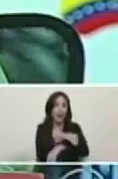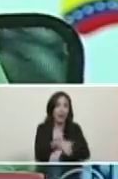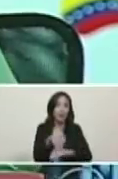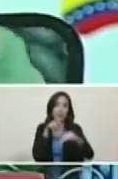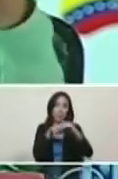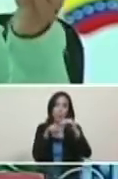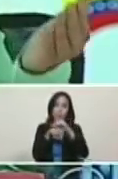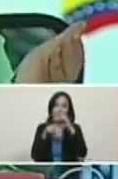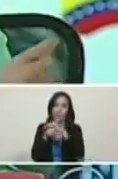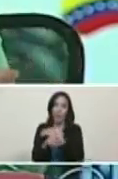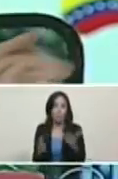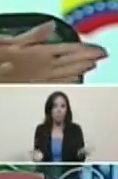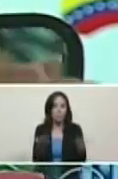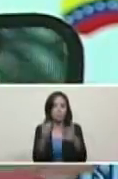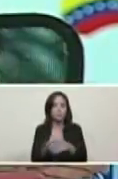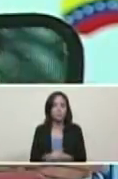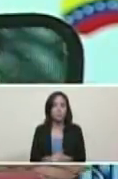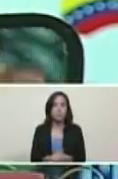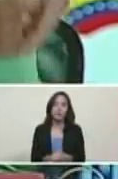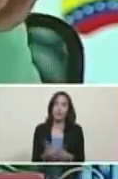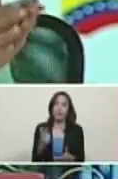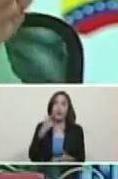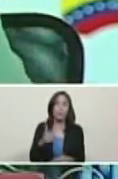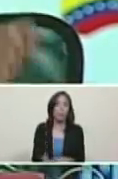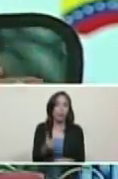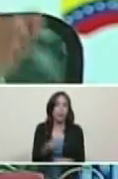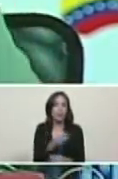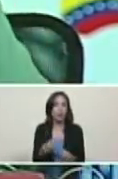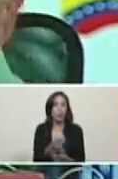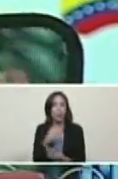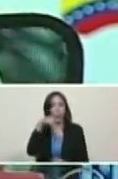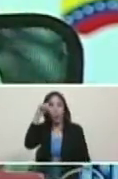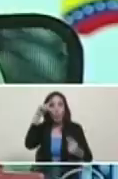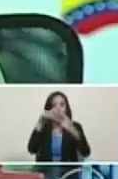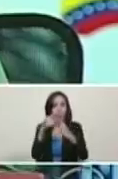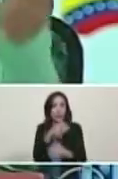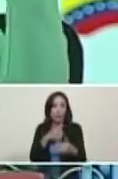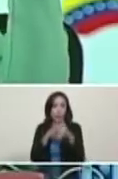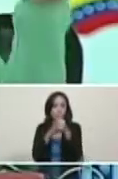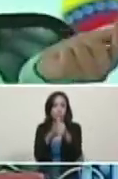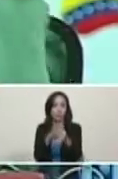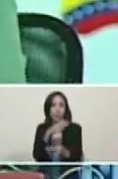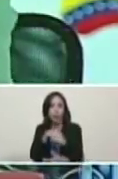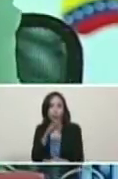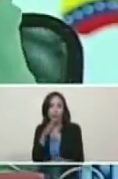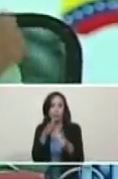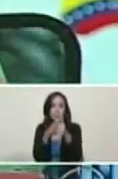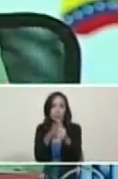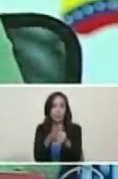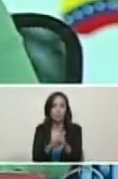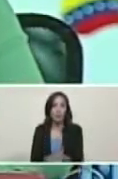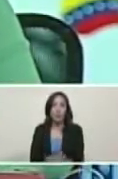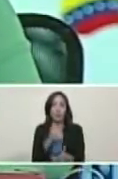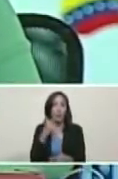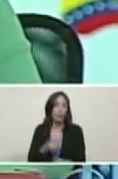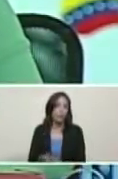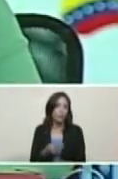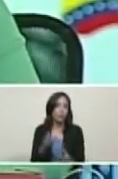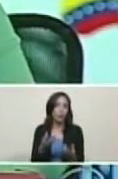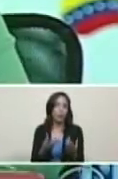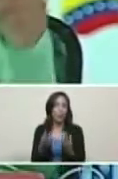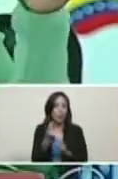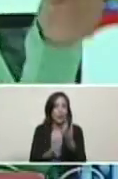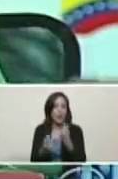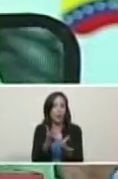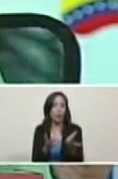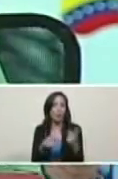brújula. No es lo mismo salir sin brújula que tener un norte para dónde ir, conocer la inversión que ha hecho la revolución